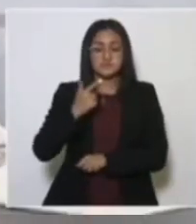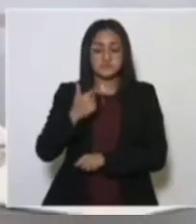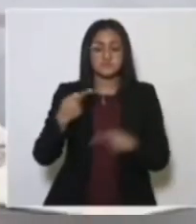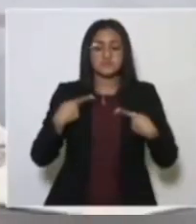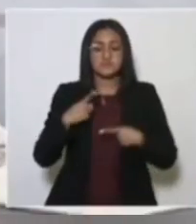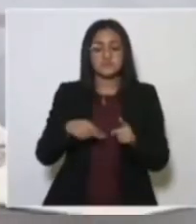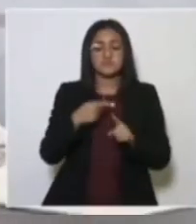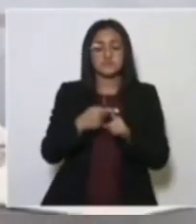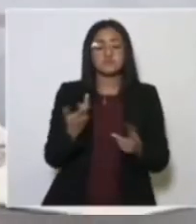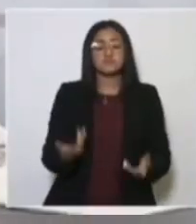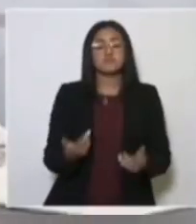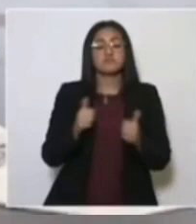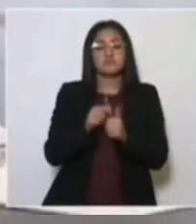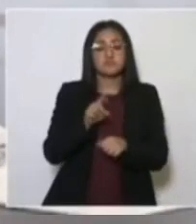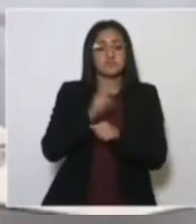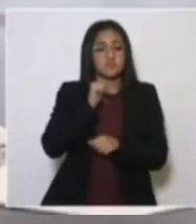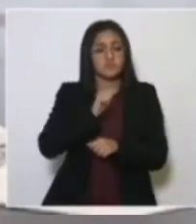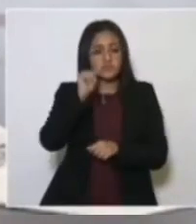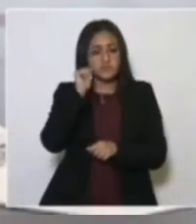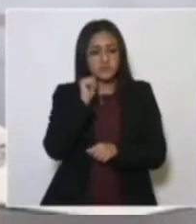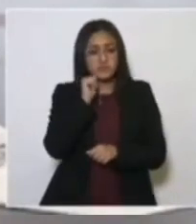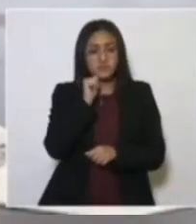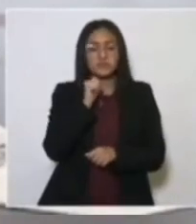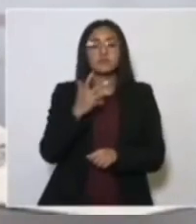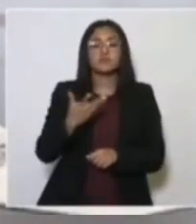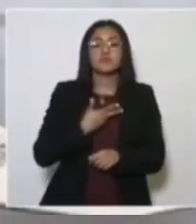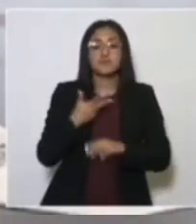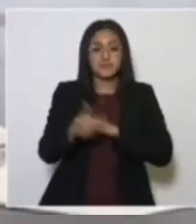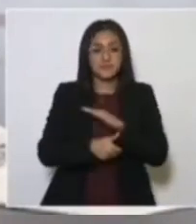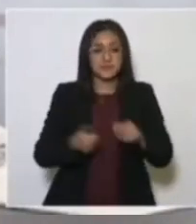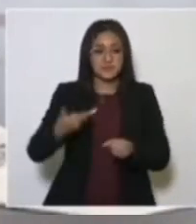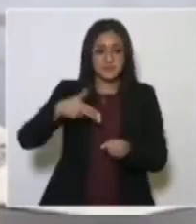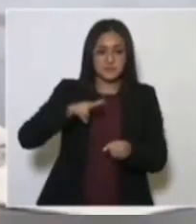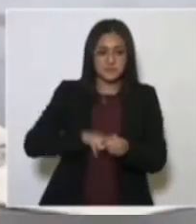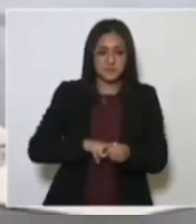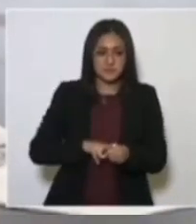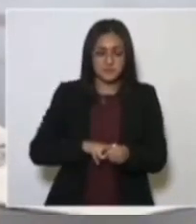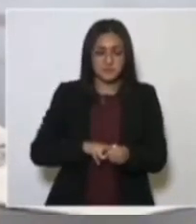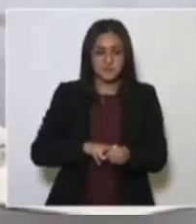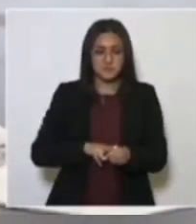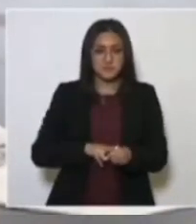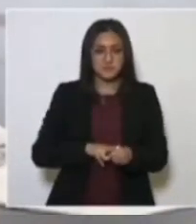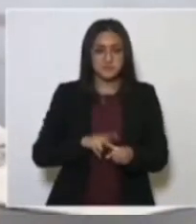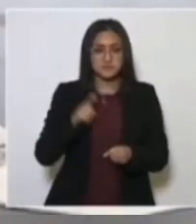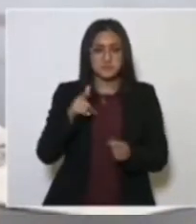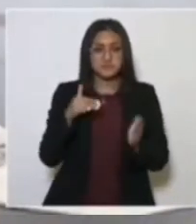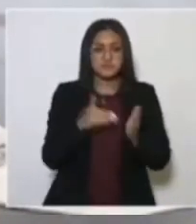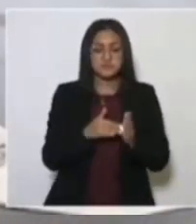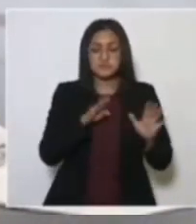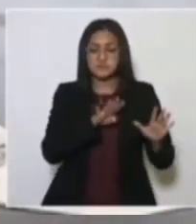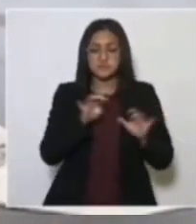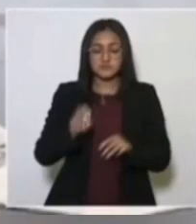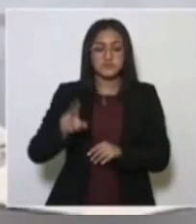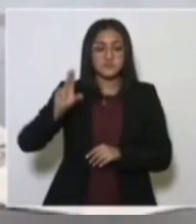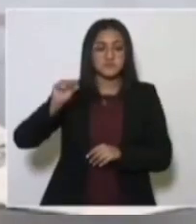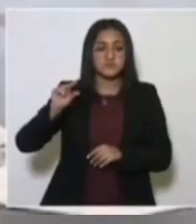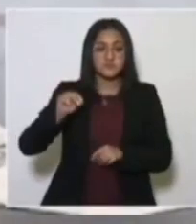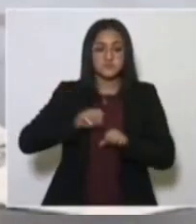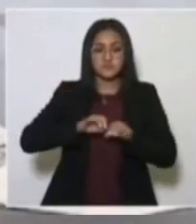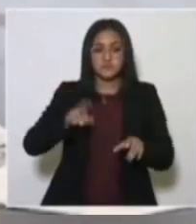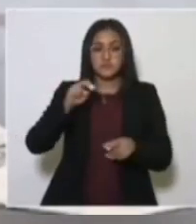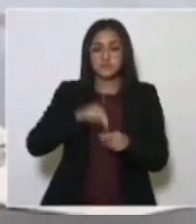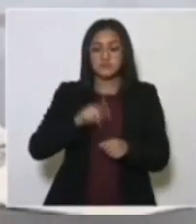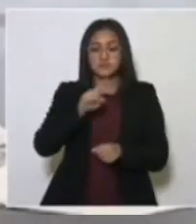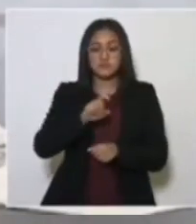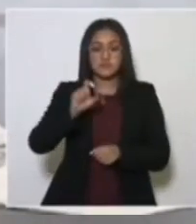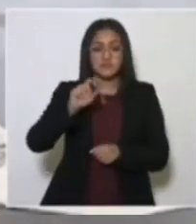337 nuevos casos en comparación al día de ayer. Tenemos casos activos ambulatorios hospitalizados, 7,980 distribuidos